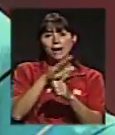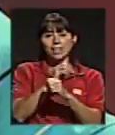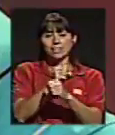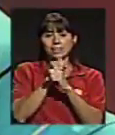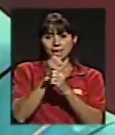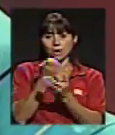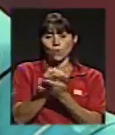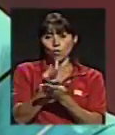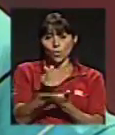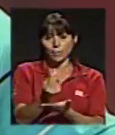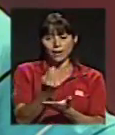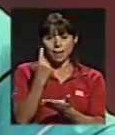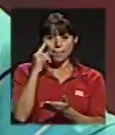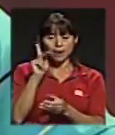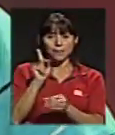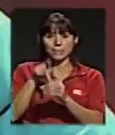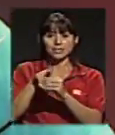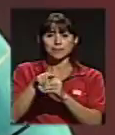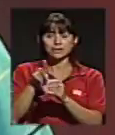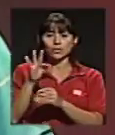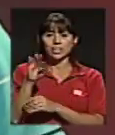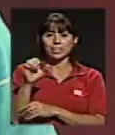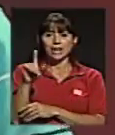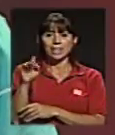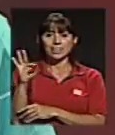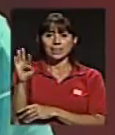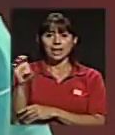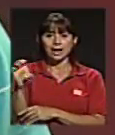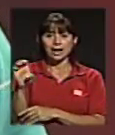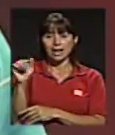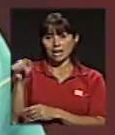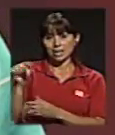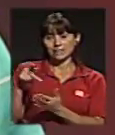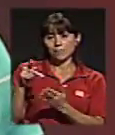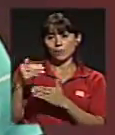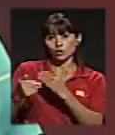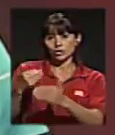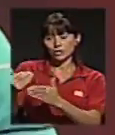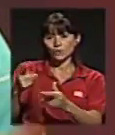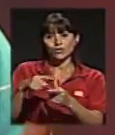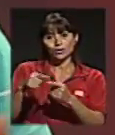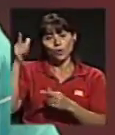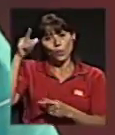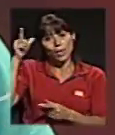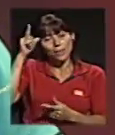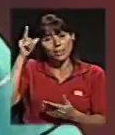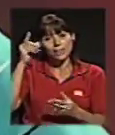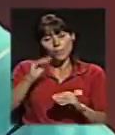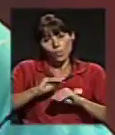Teletec en este proceso. Entonces, obviamente el nexo se